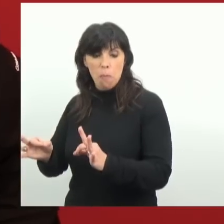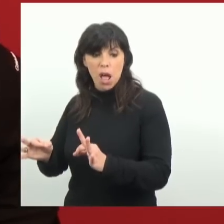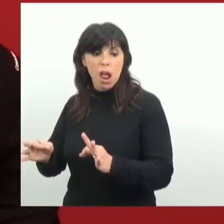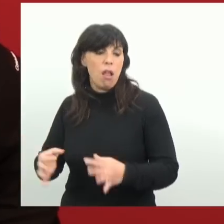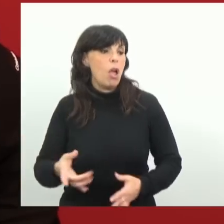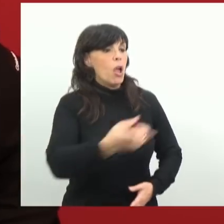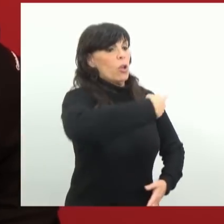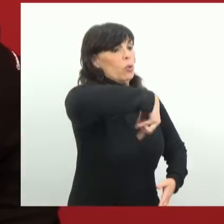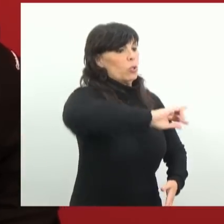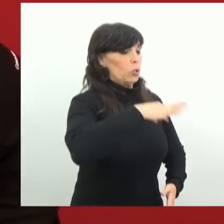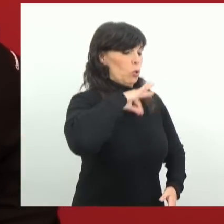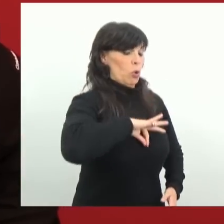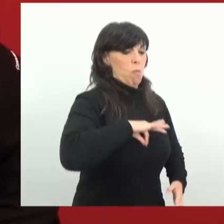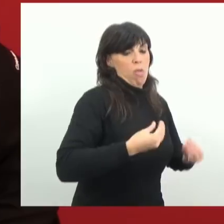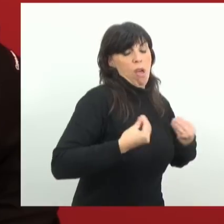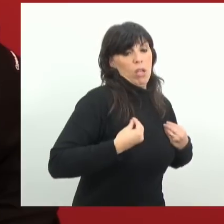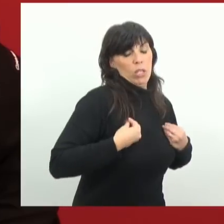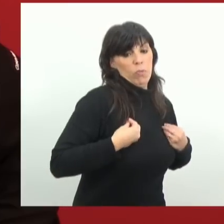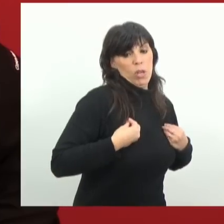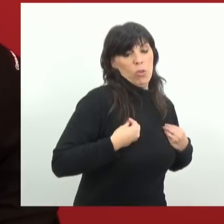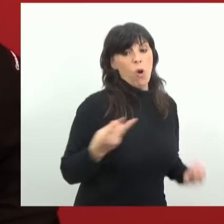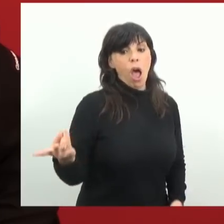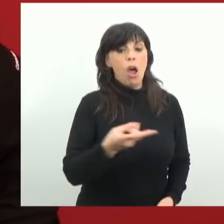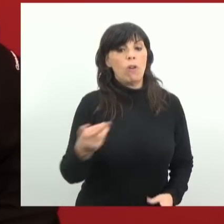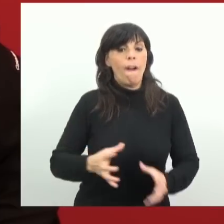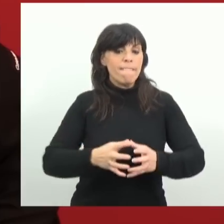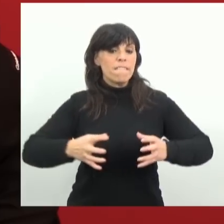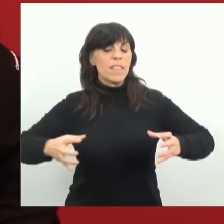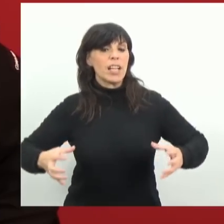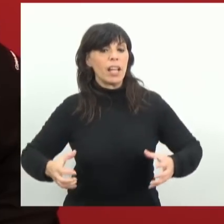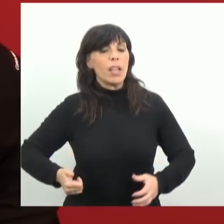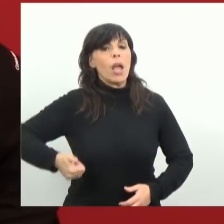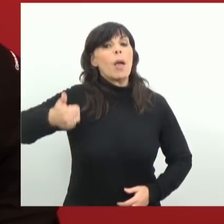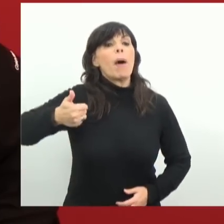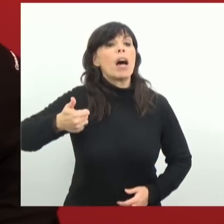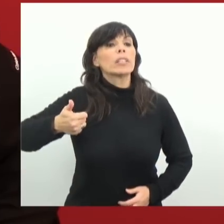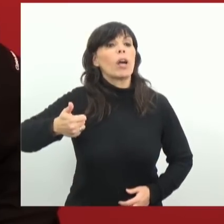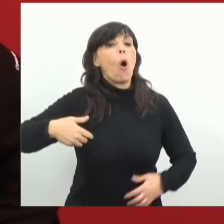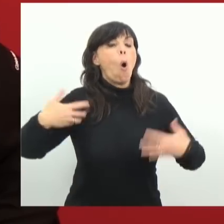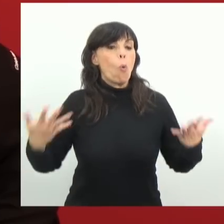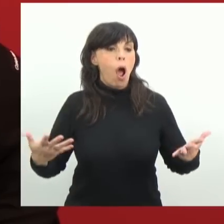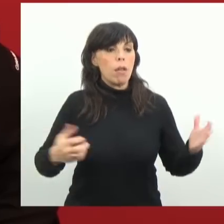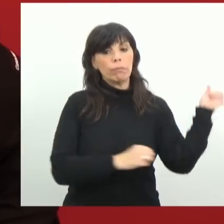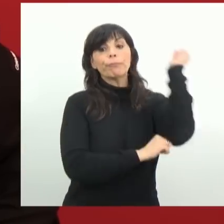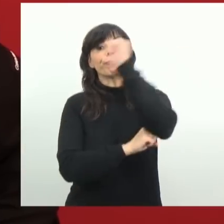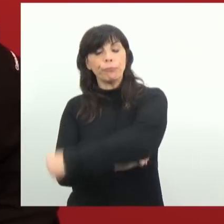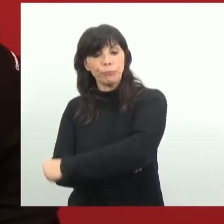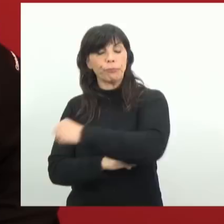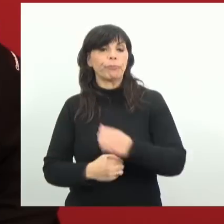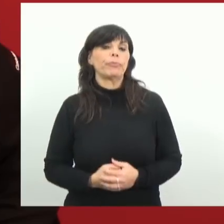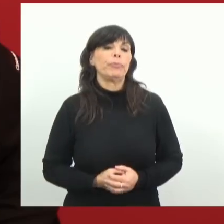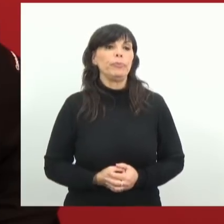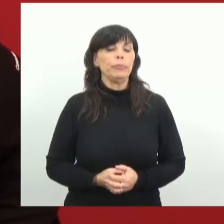dice: aquel que está en vosotros es más grande que aquel que está en el mundo.